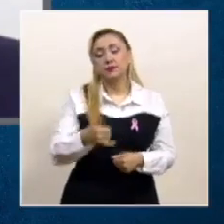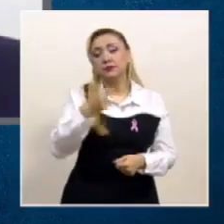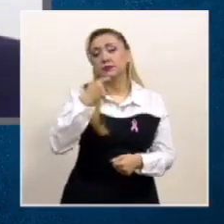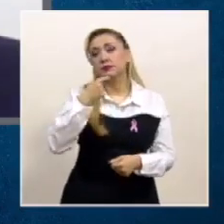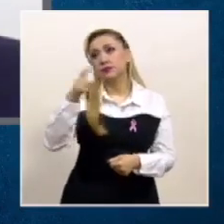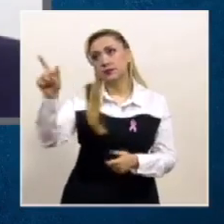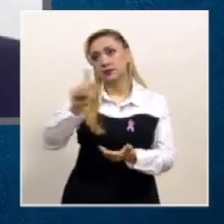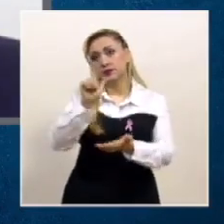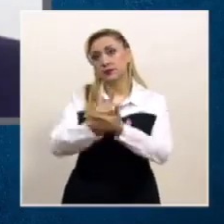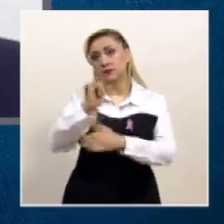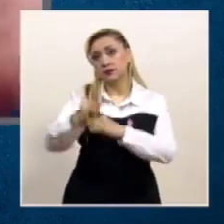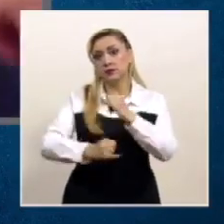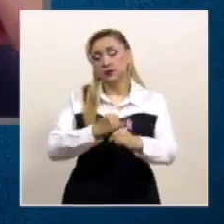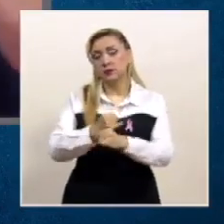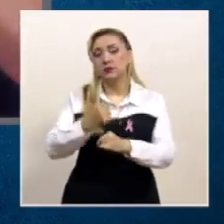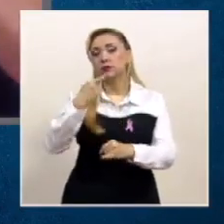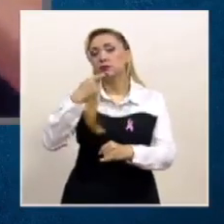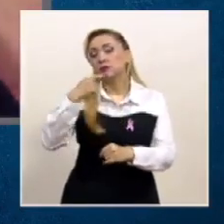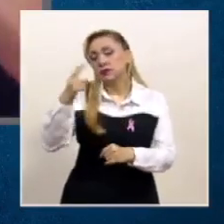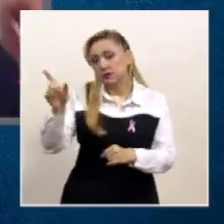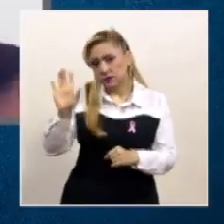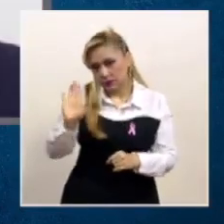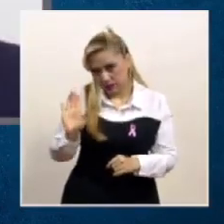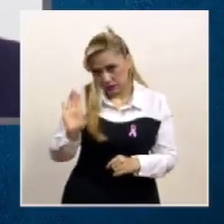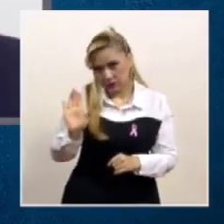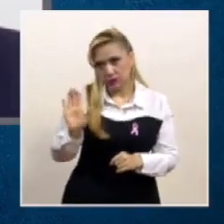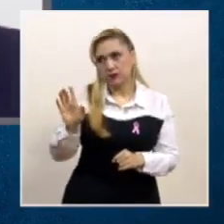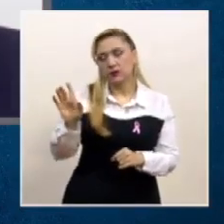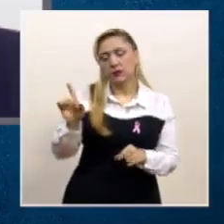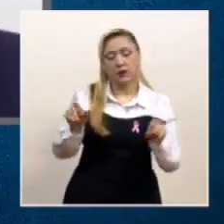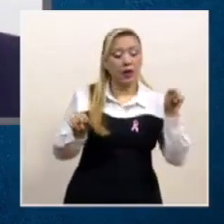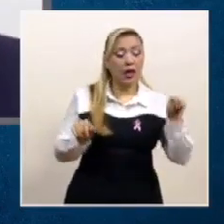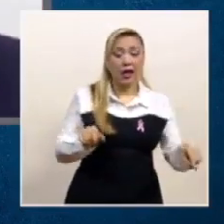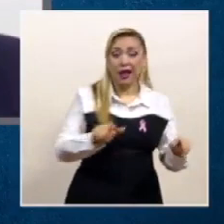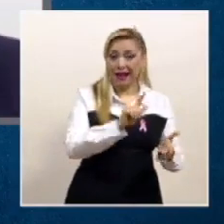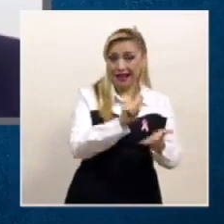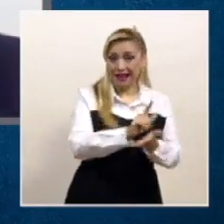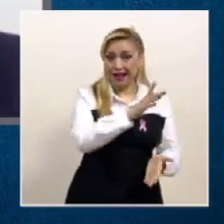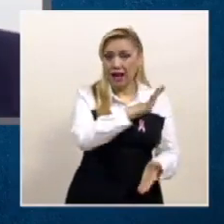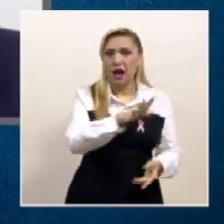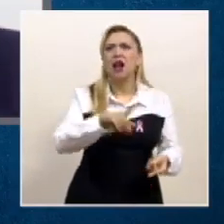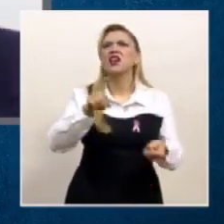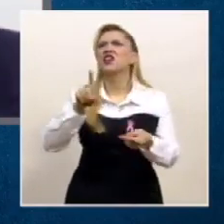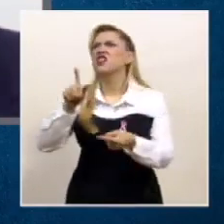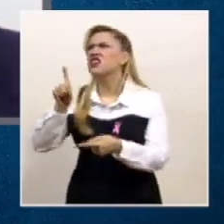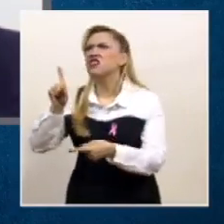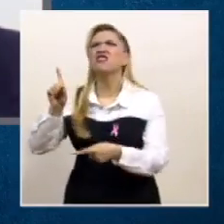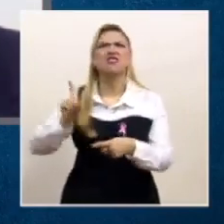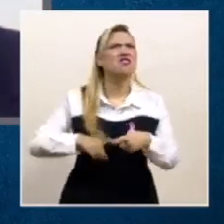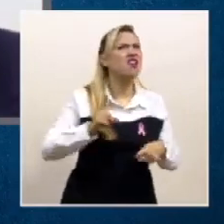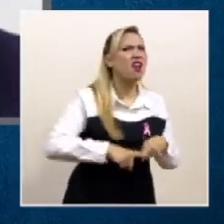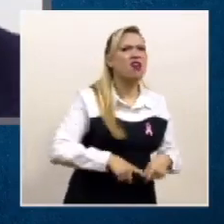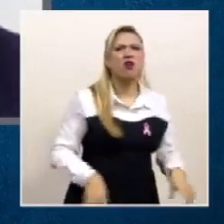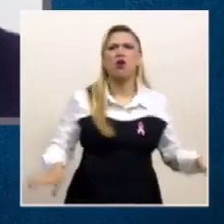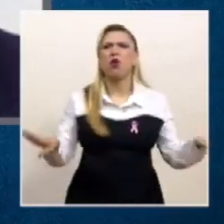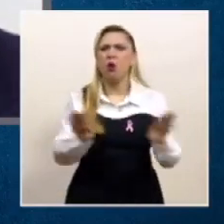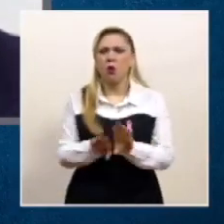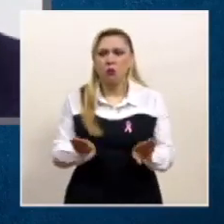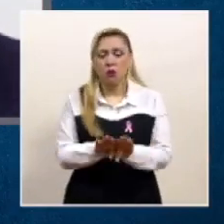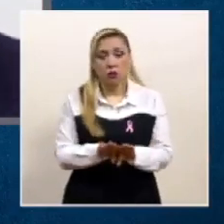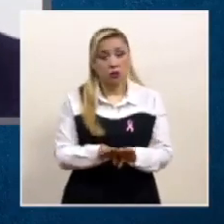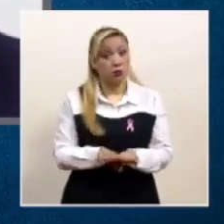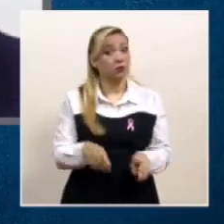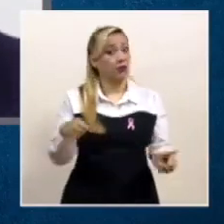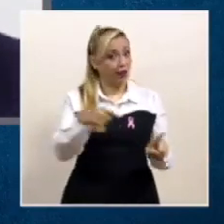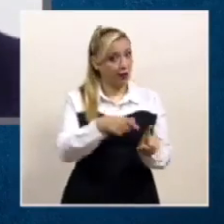estándar, la Ley General establece quién y cómo va a garantizar ese derecho, ¿no? Y muy importante,